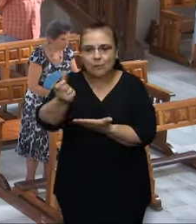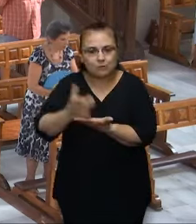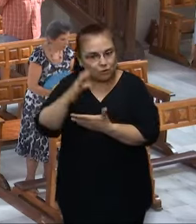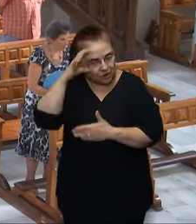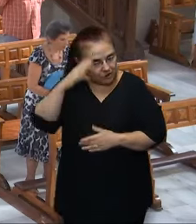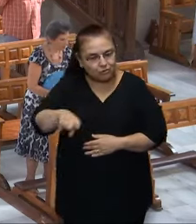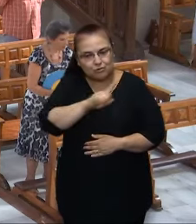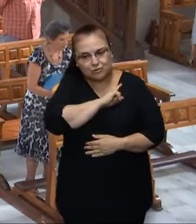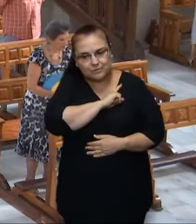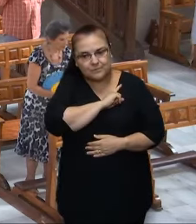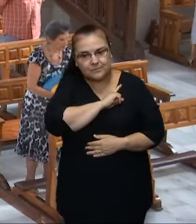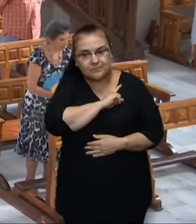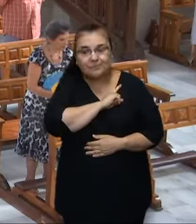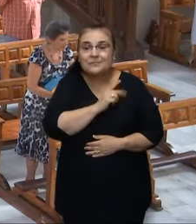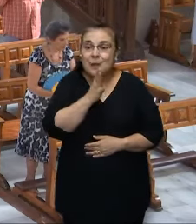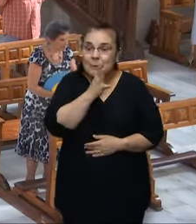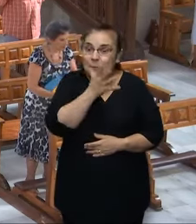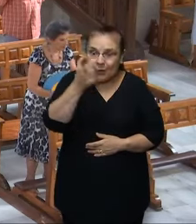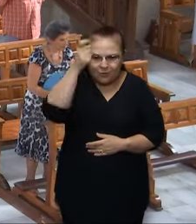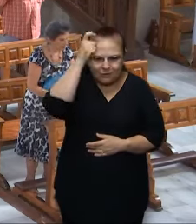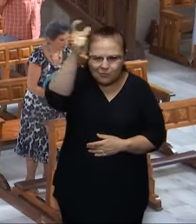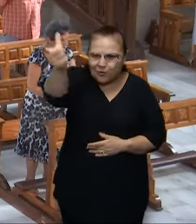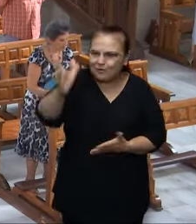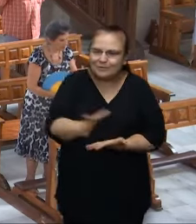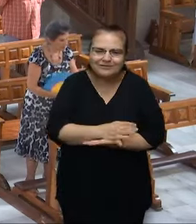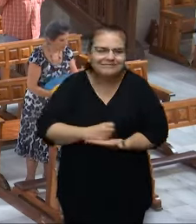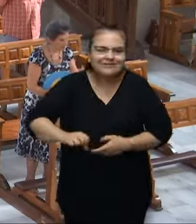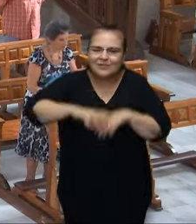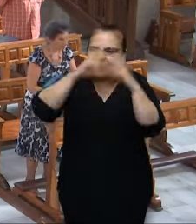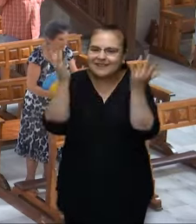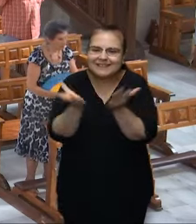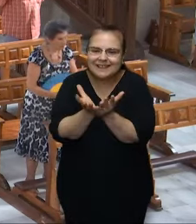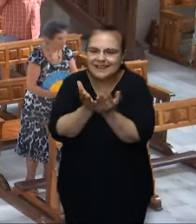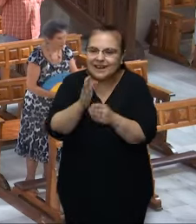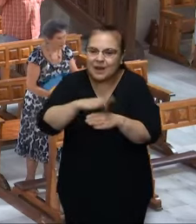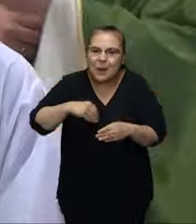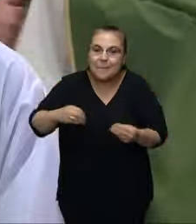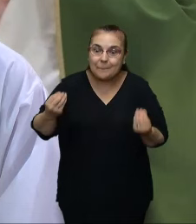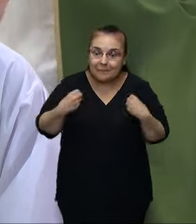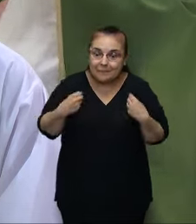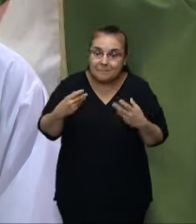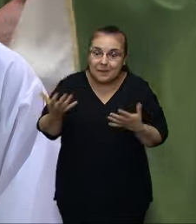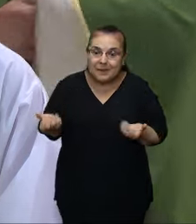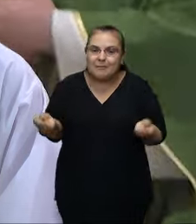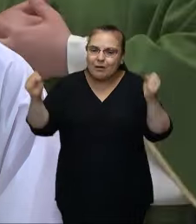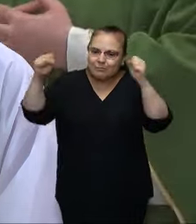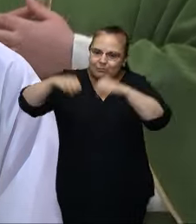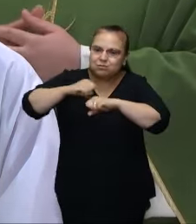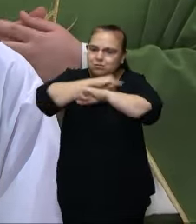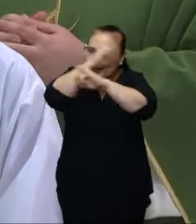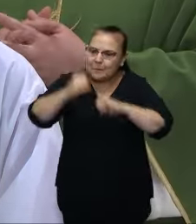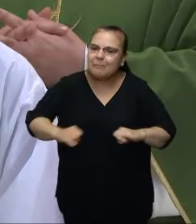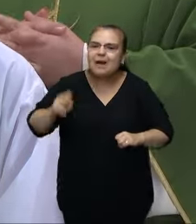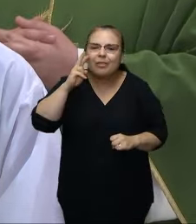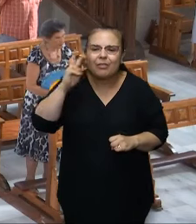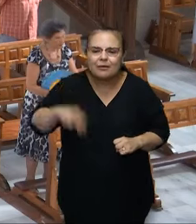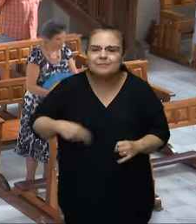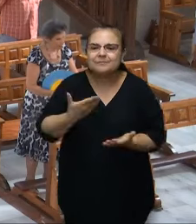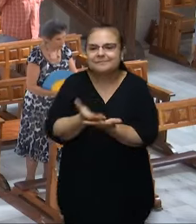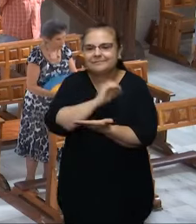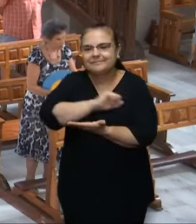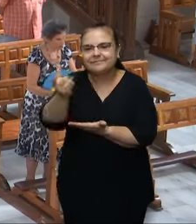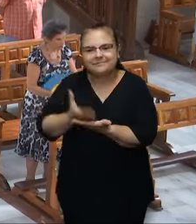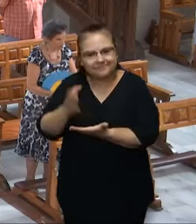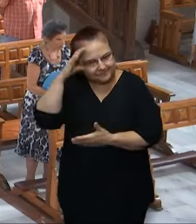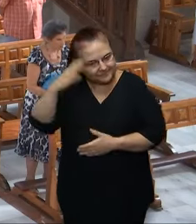rogamos os por los pueblos de toda la Tierra para que vivan en Concordia y paz verdaderas roguemos al Señor